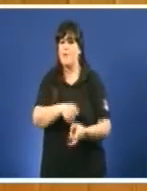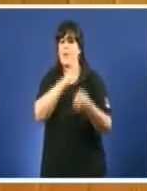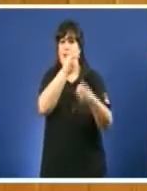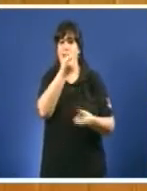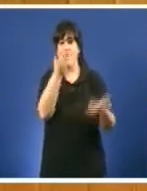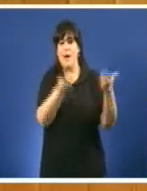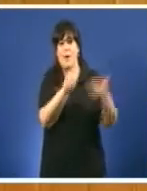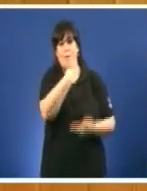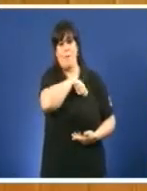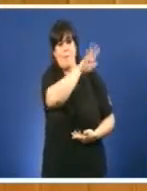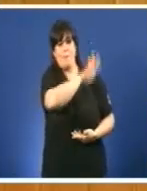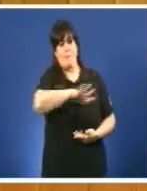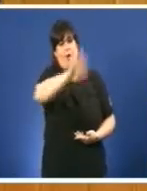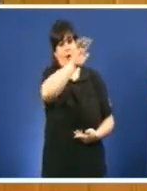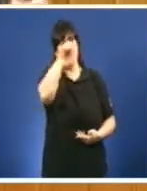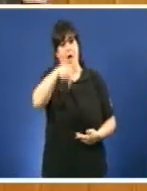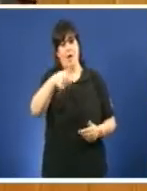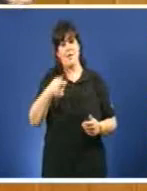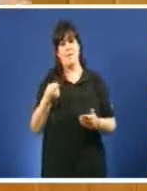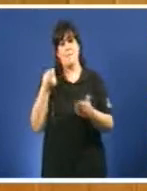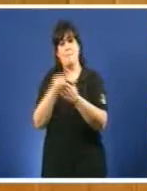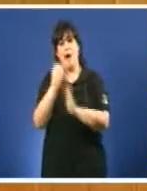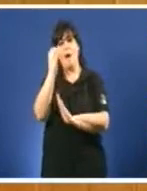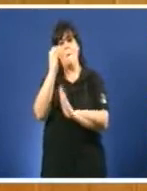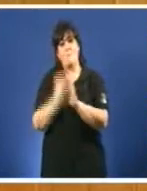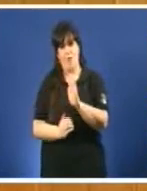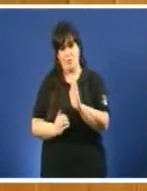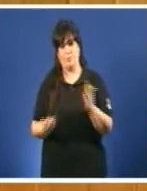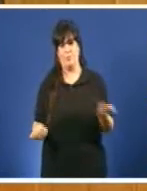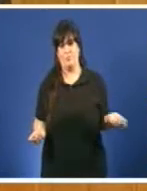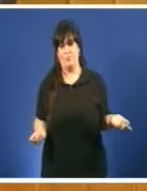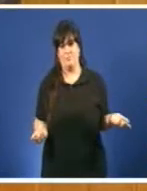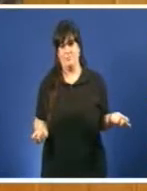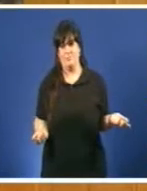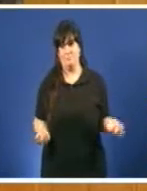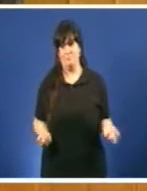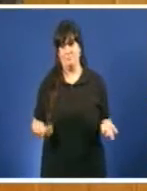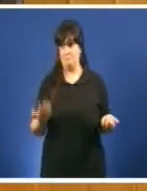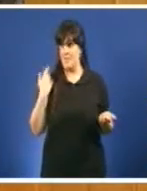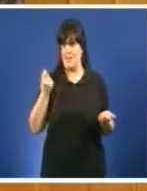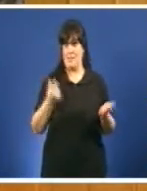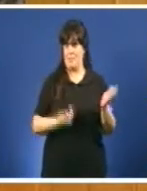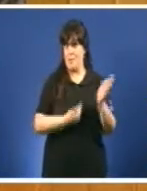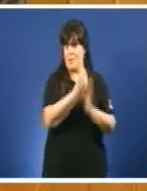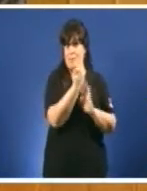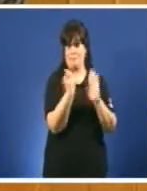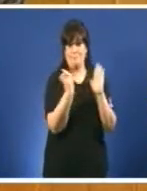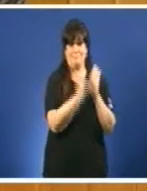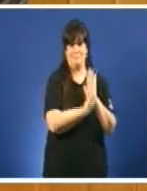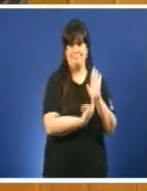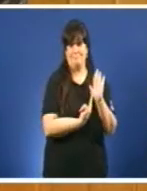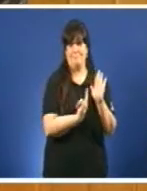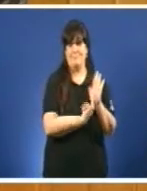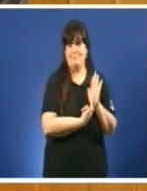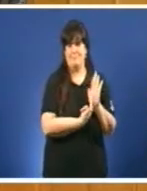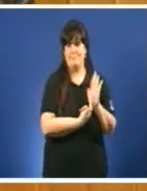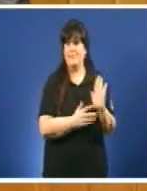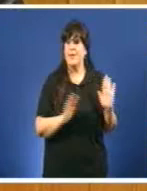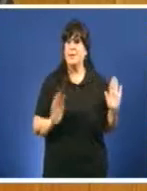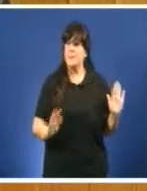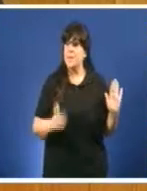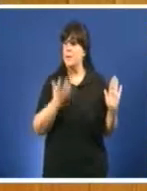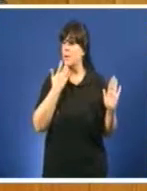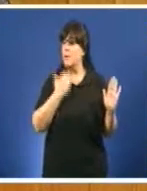das comunidades autónomas. Noticia de prensa aparecida estes días. E, en cambio, non hai unha soa medida